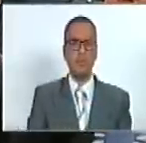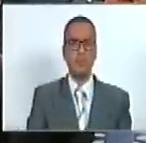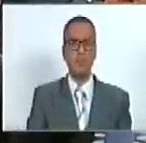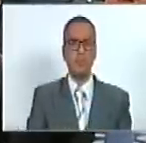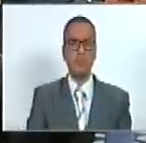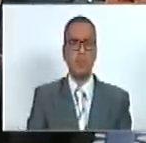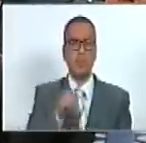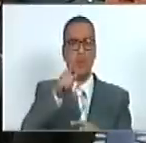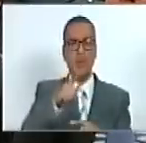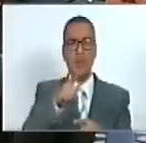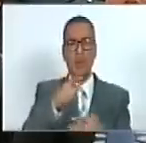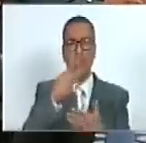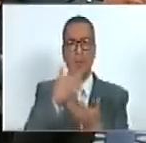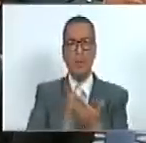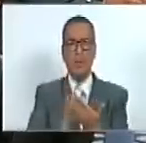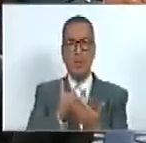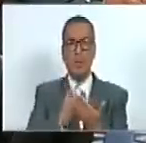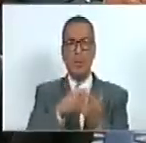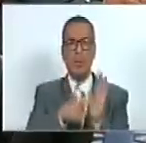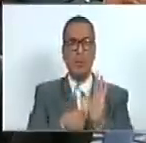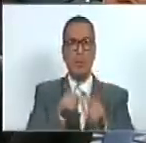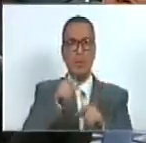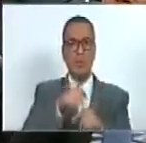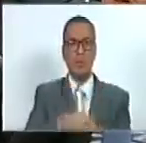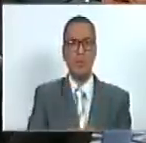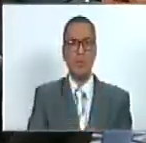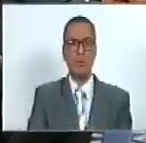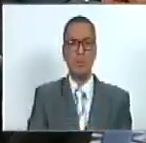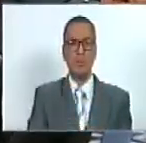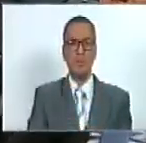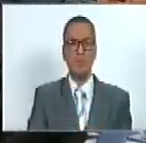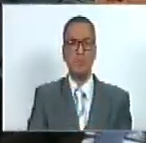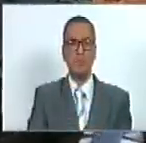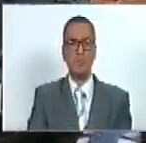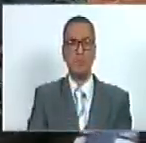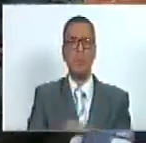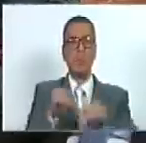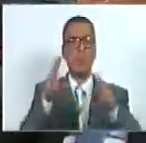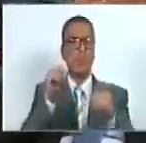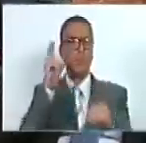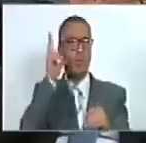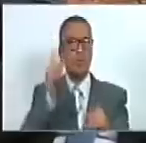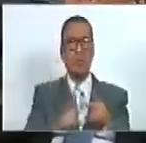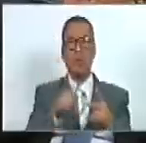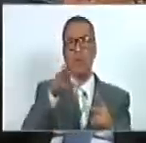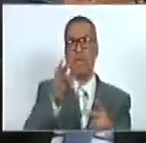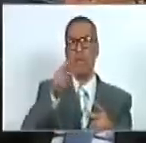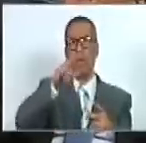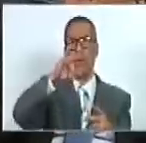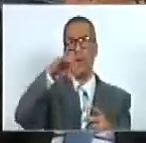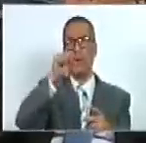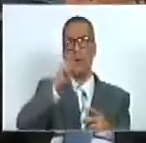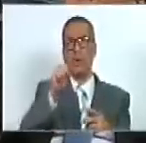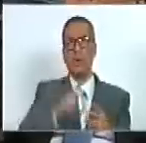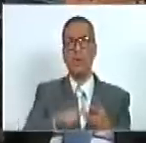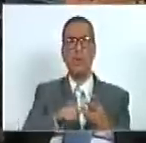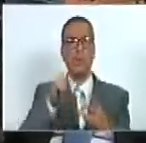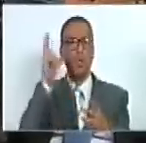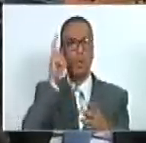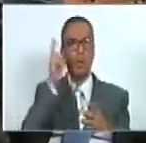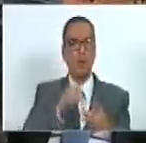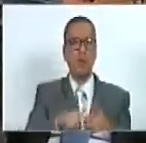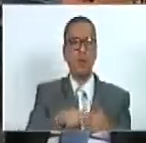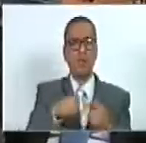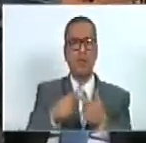este planteamiento que yo hago, que ya lo he hecho en la Comisión de Finanzas, no es nada nuevo, me ha escuchado Faría, me ha escuchado